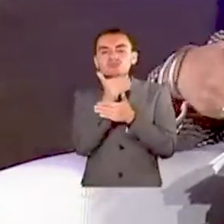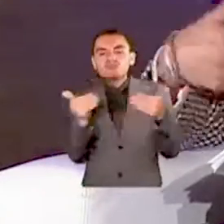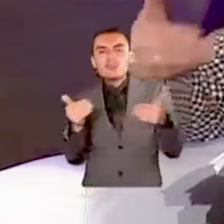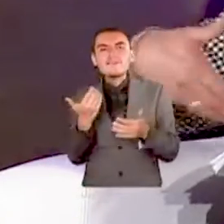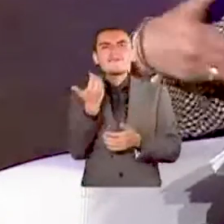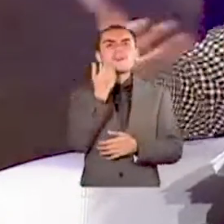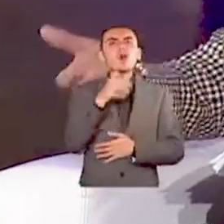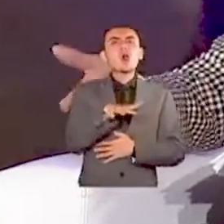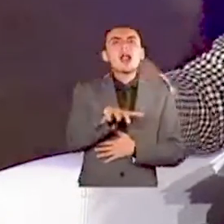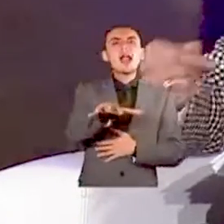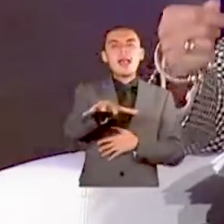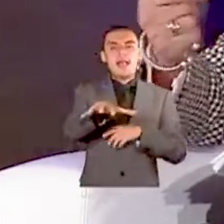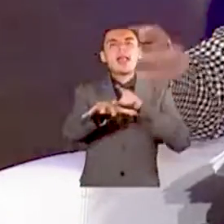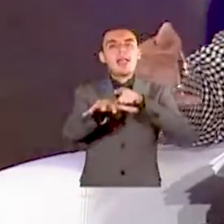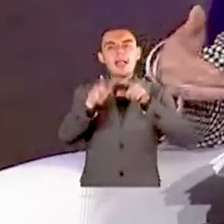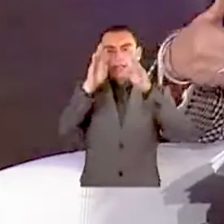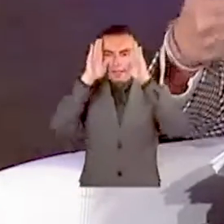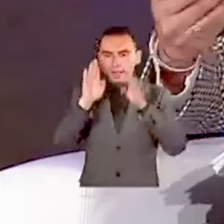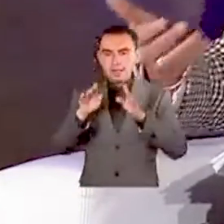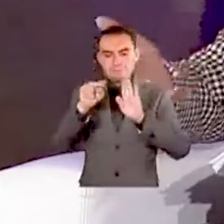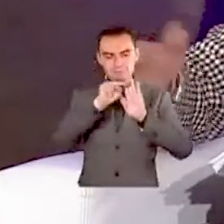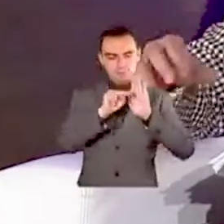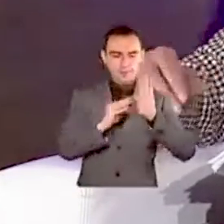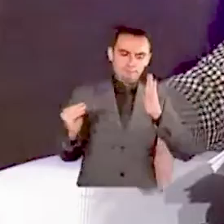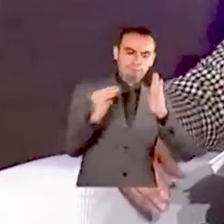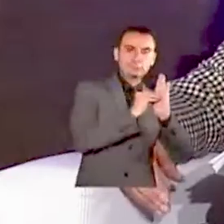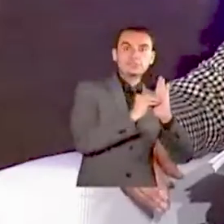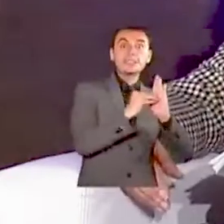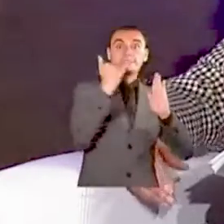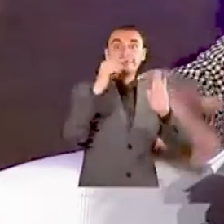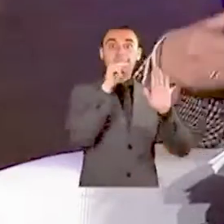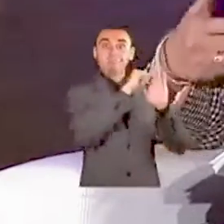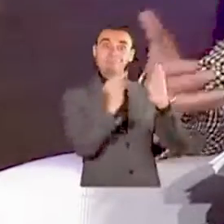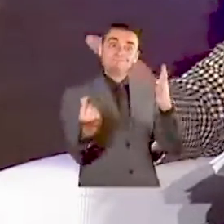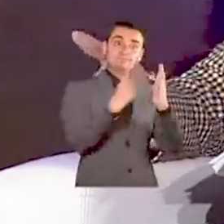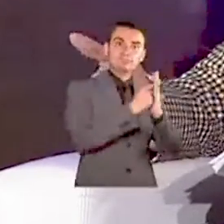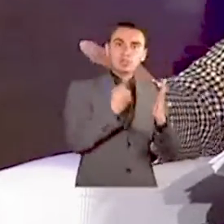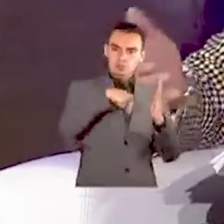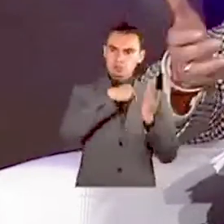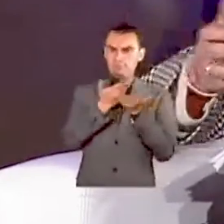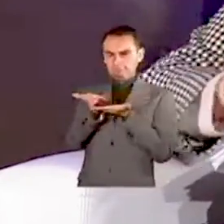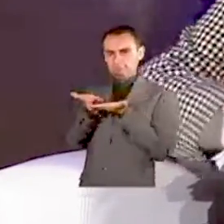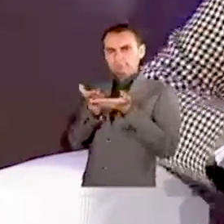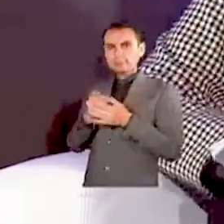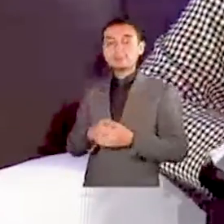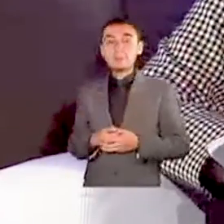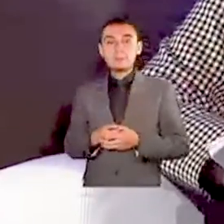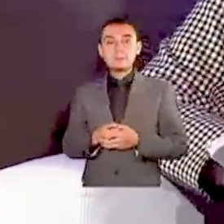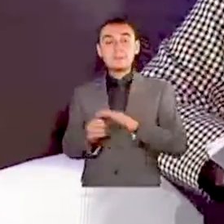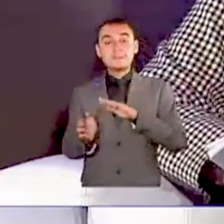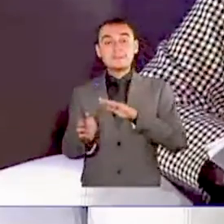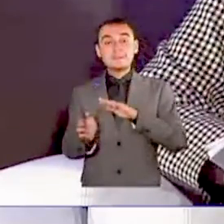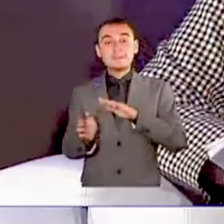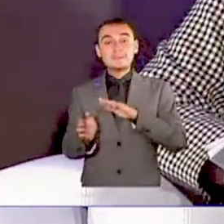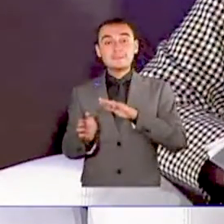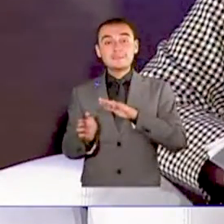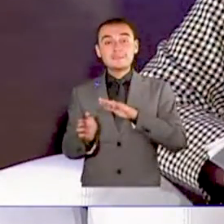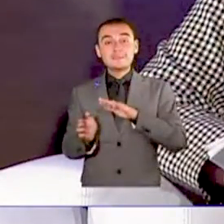ya gracias a nuestro requerimiento ya la reglamentaron. Hacemos seguimiento a un proyecto